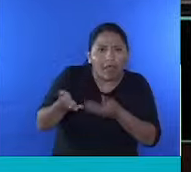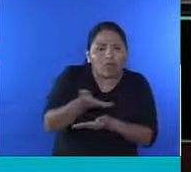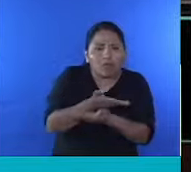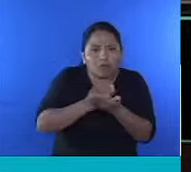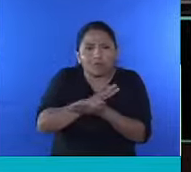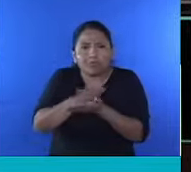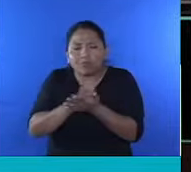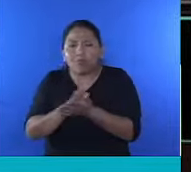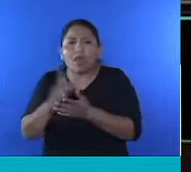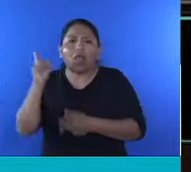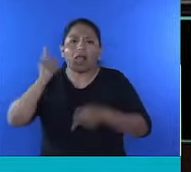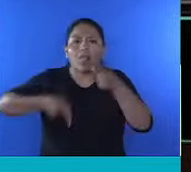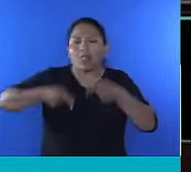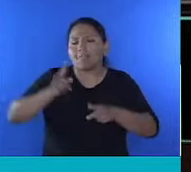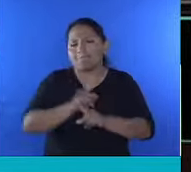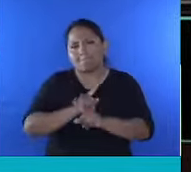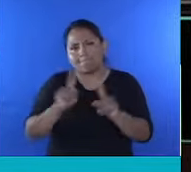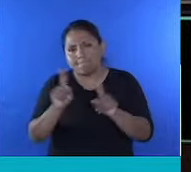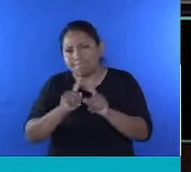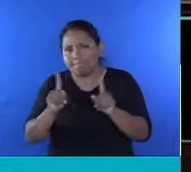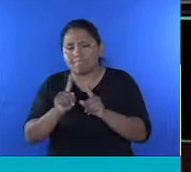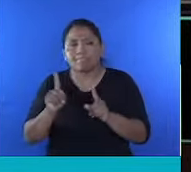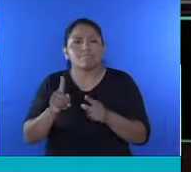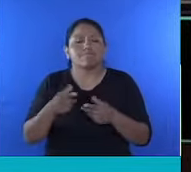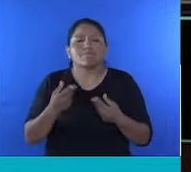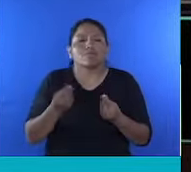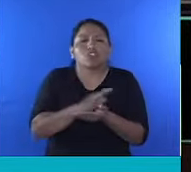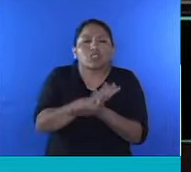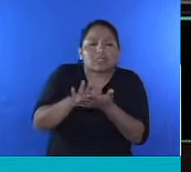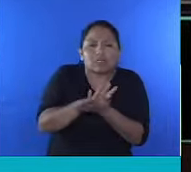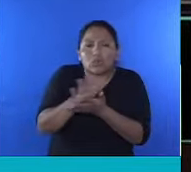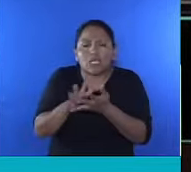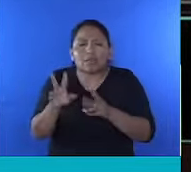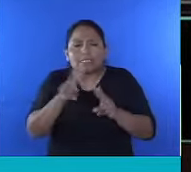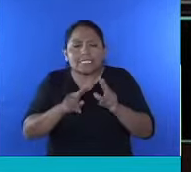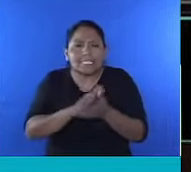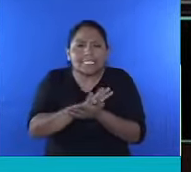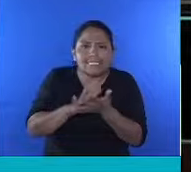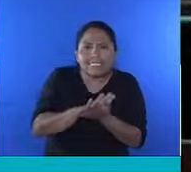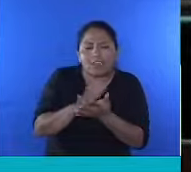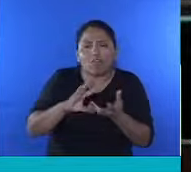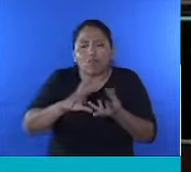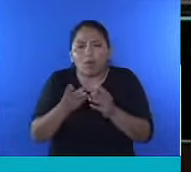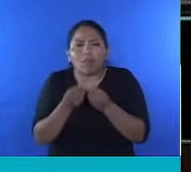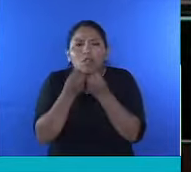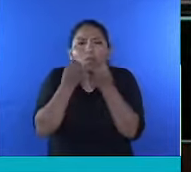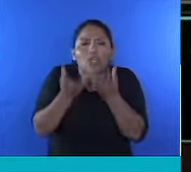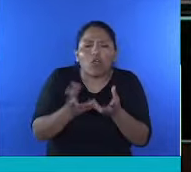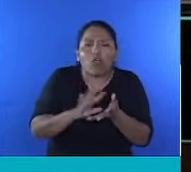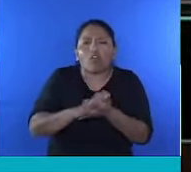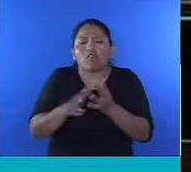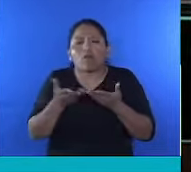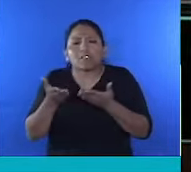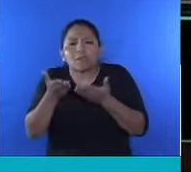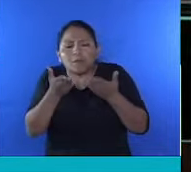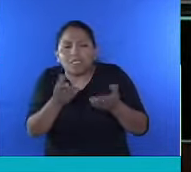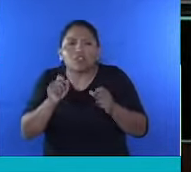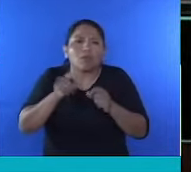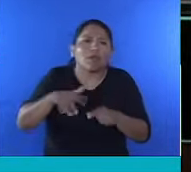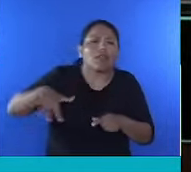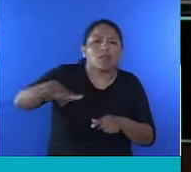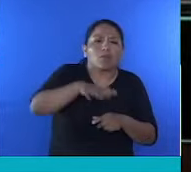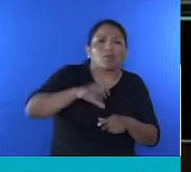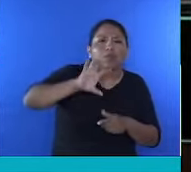se resuelve sin autoritarismo se resuelve buscando las salidas y y las mejores coberturas para el pueblo de la